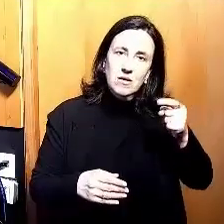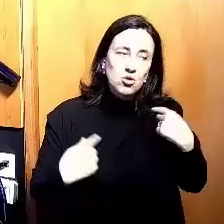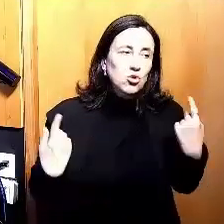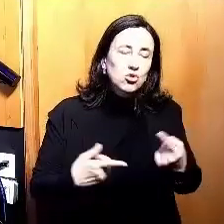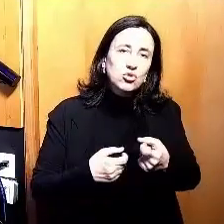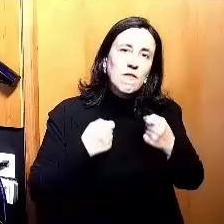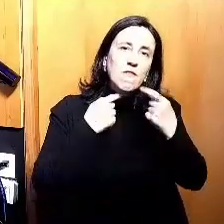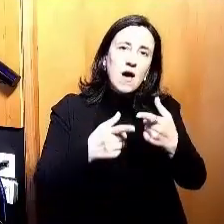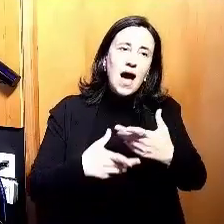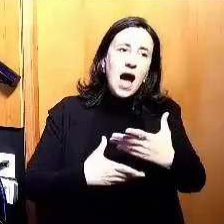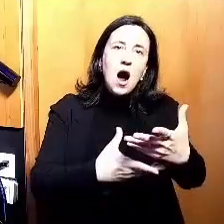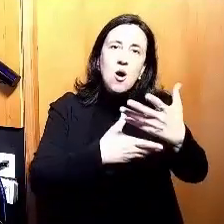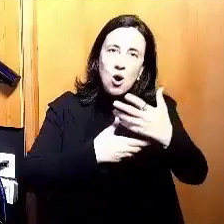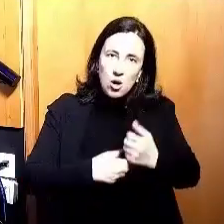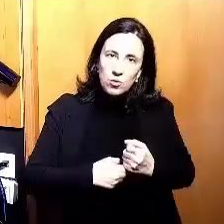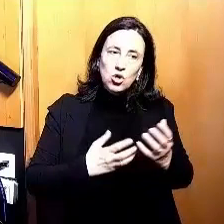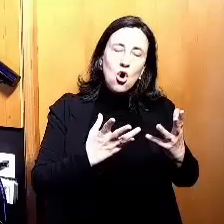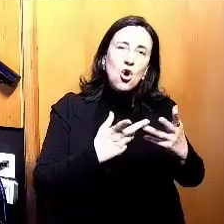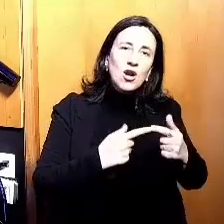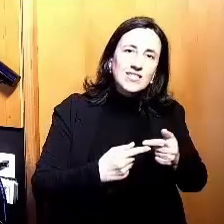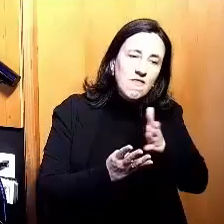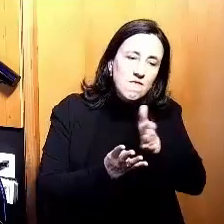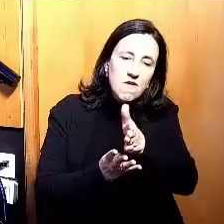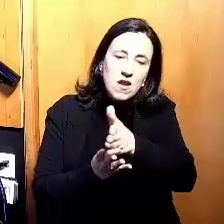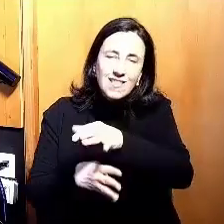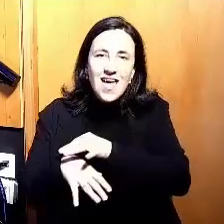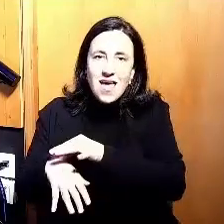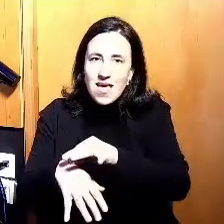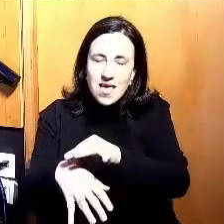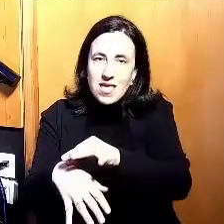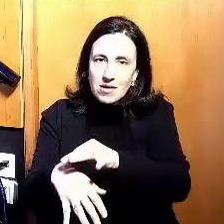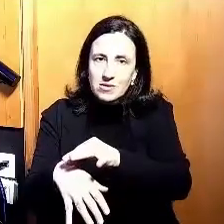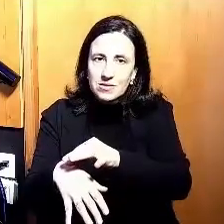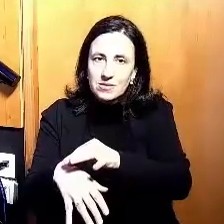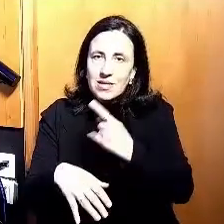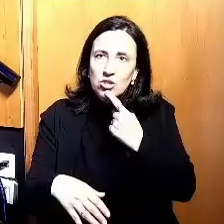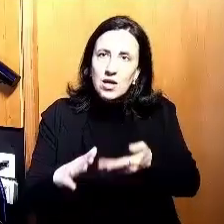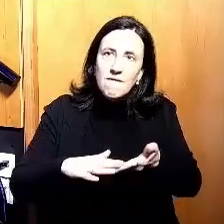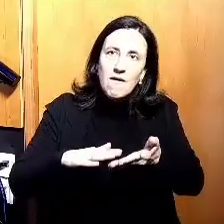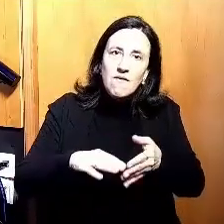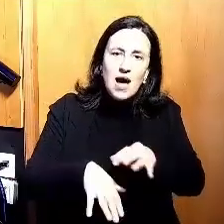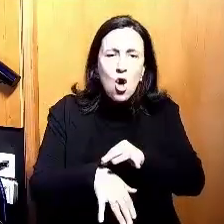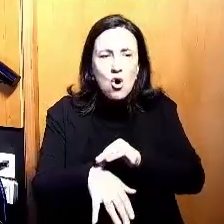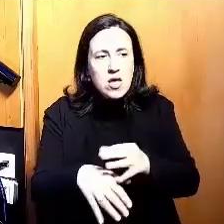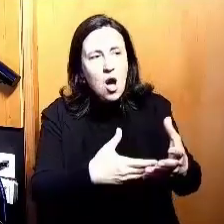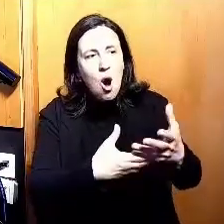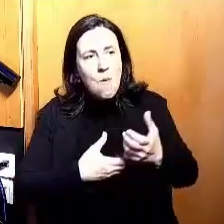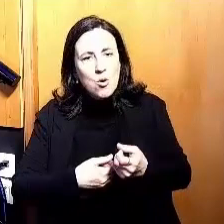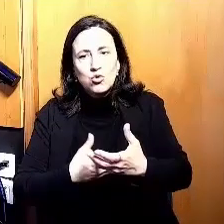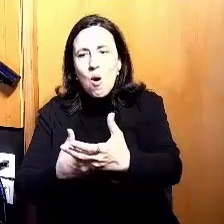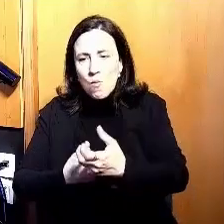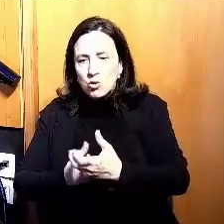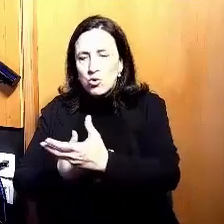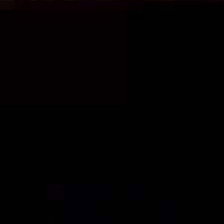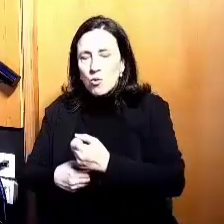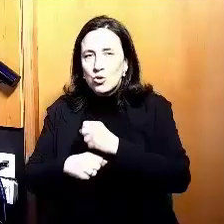a ayudar a armar como las diferentes rutas y el péndulo nos va a ir guiando, pero vamos a tener como esta ruta